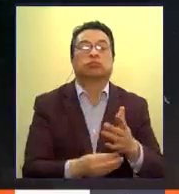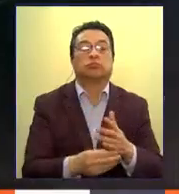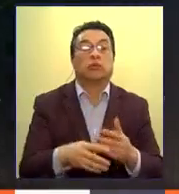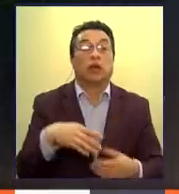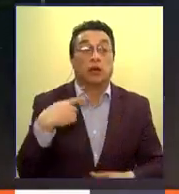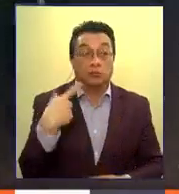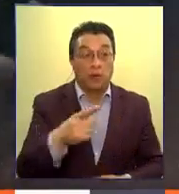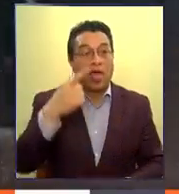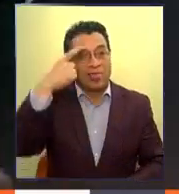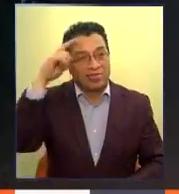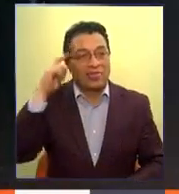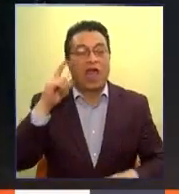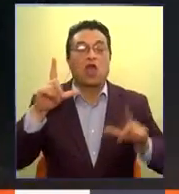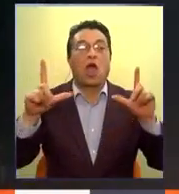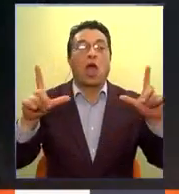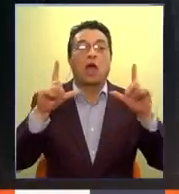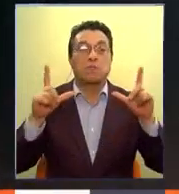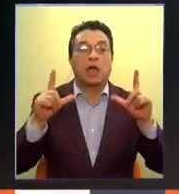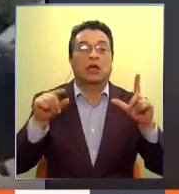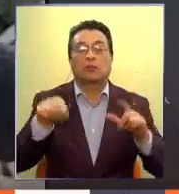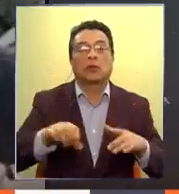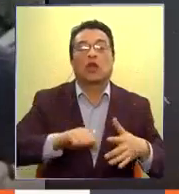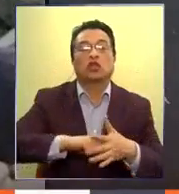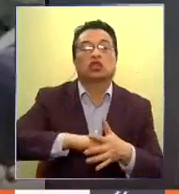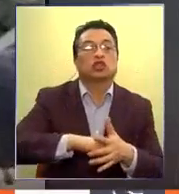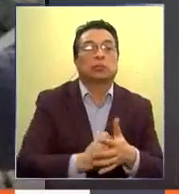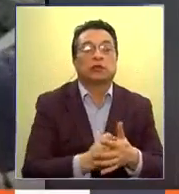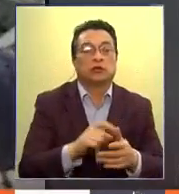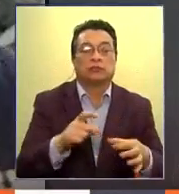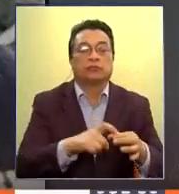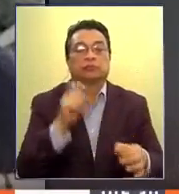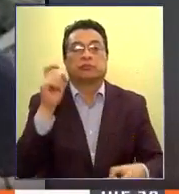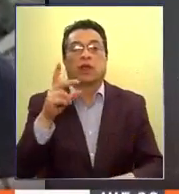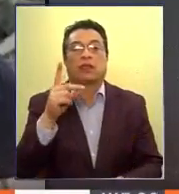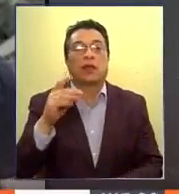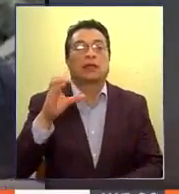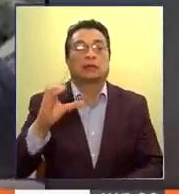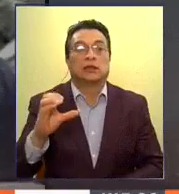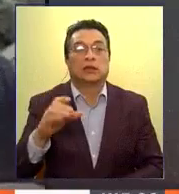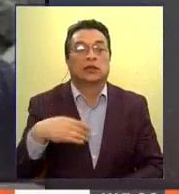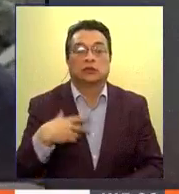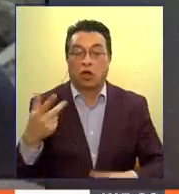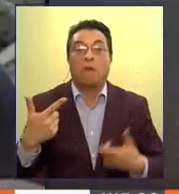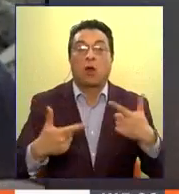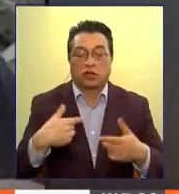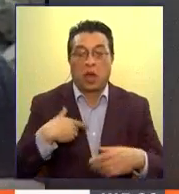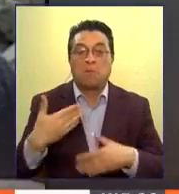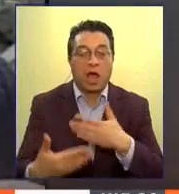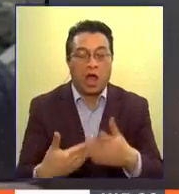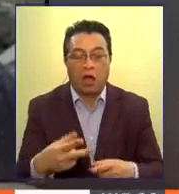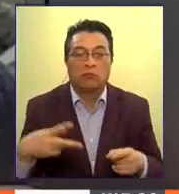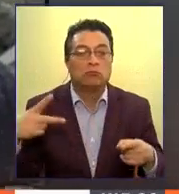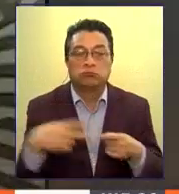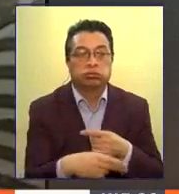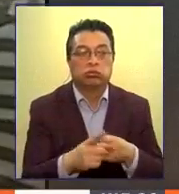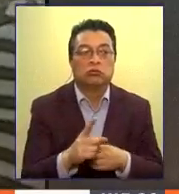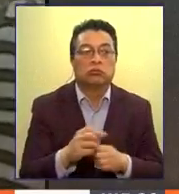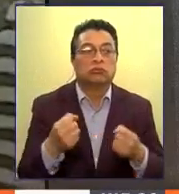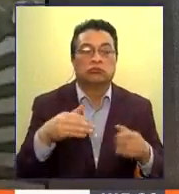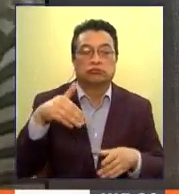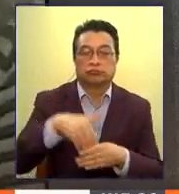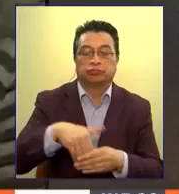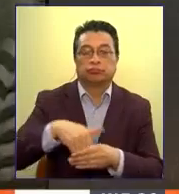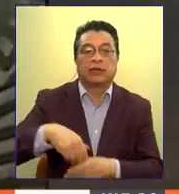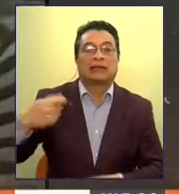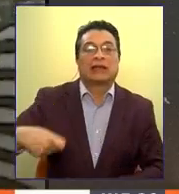el daño a su imagen se tradujo en la suspensión a su militancia y al freno de sus aspiraciones políticas al no conseguir ser electo